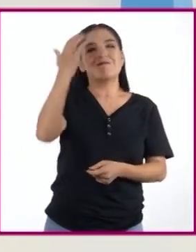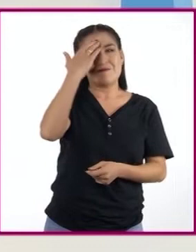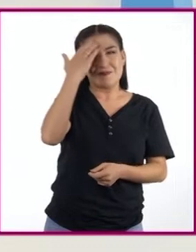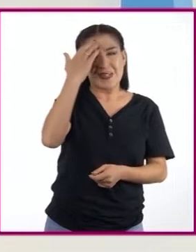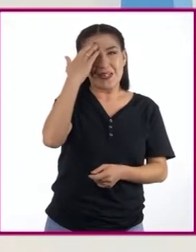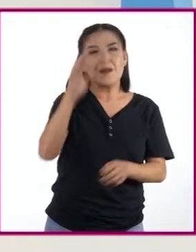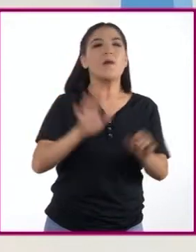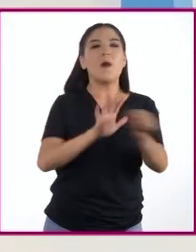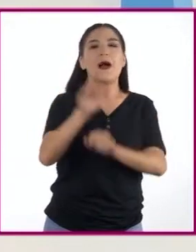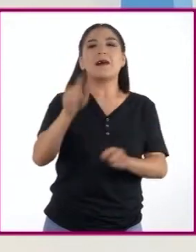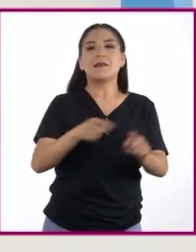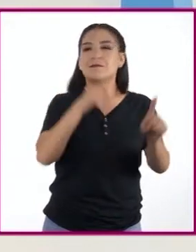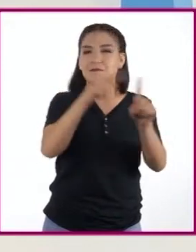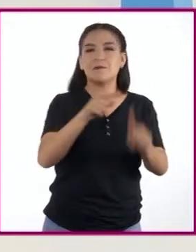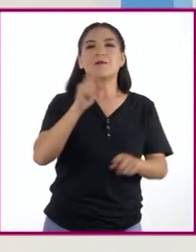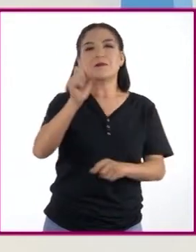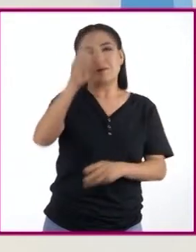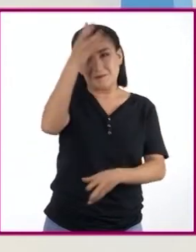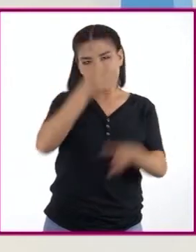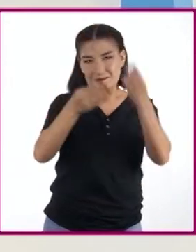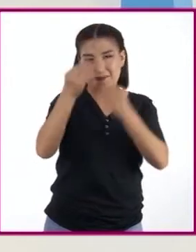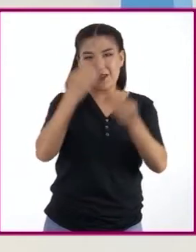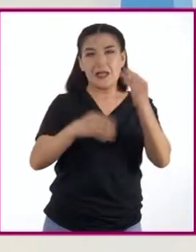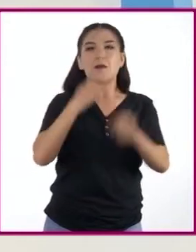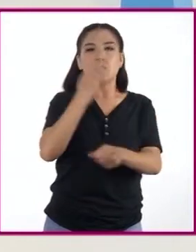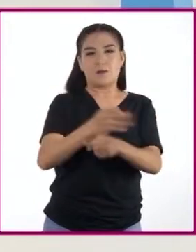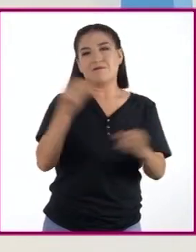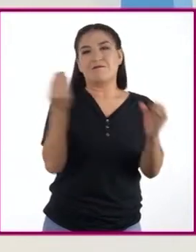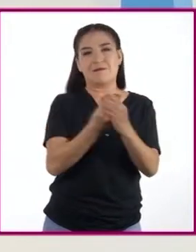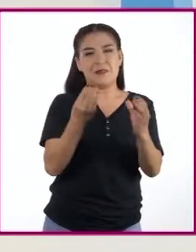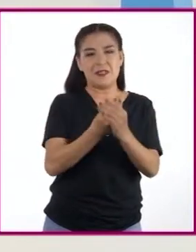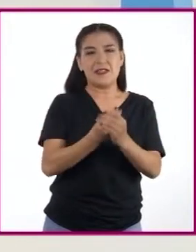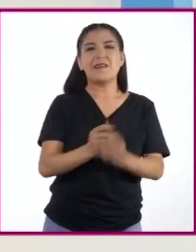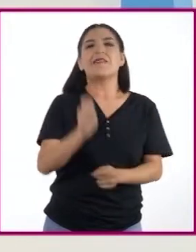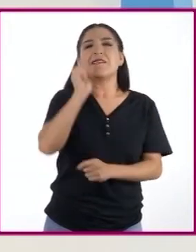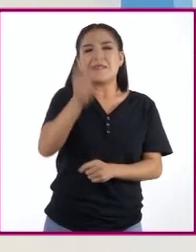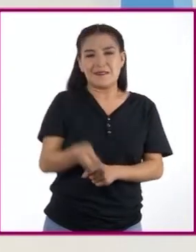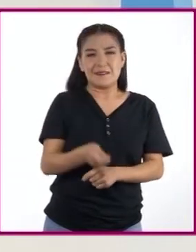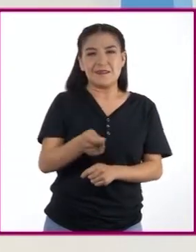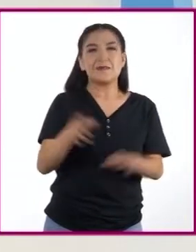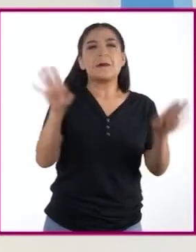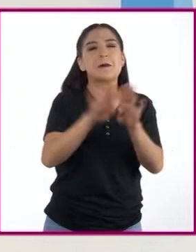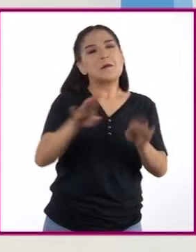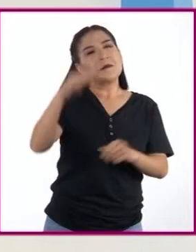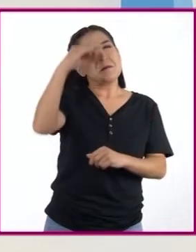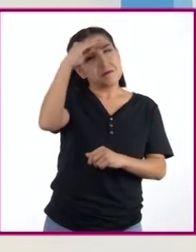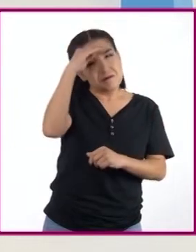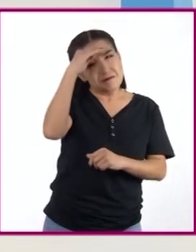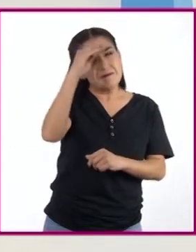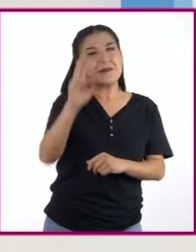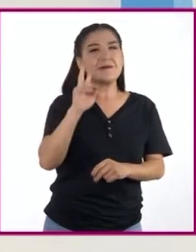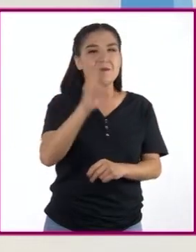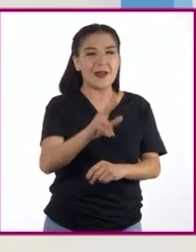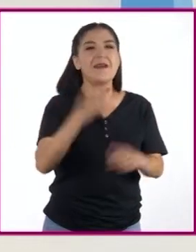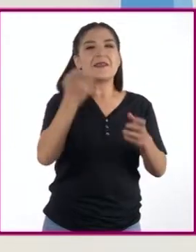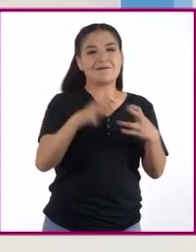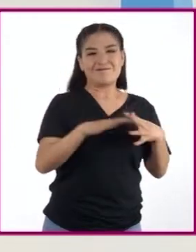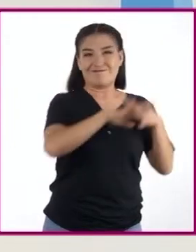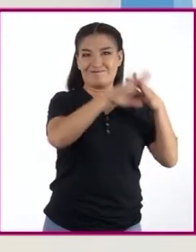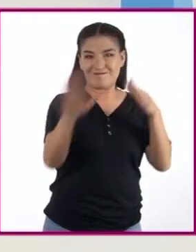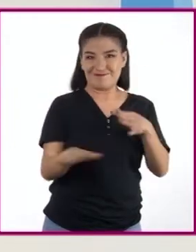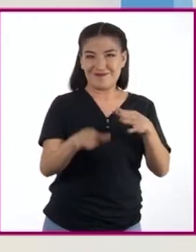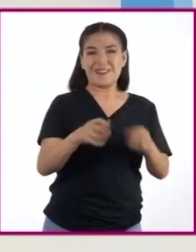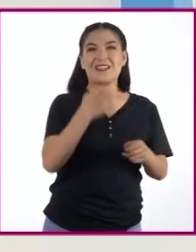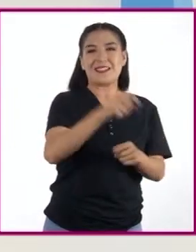el propósito de aprendizaje de esta sesión, que consiste en analizar la llegada de inmigrantes a